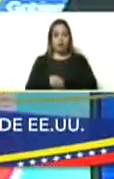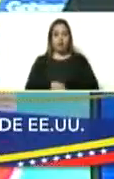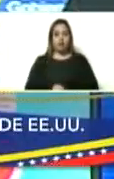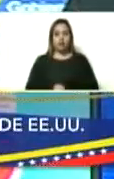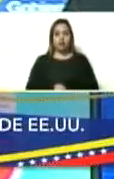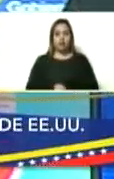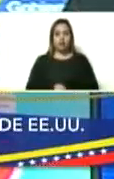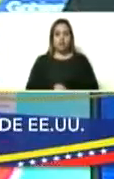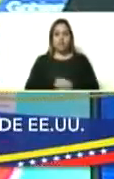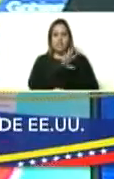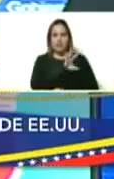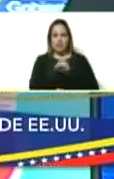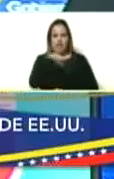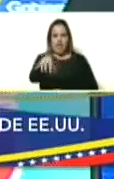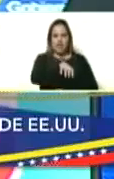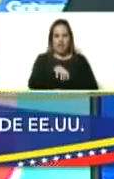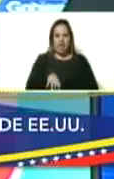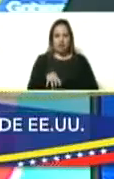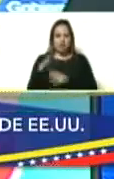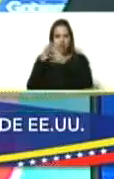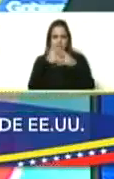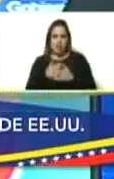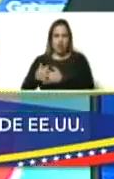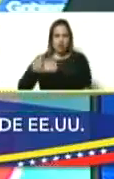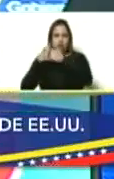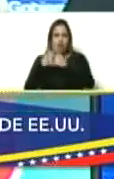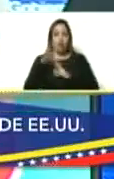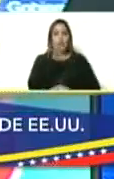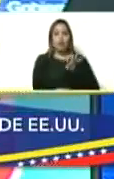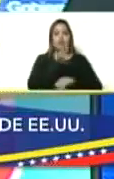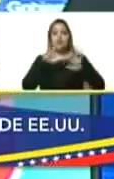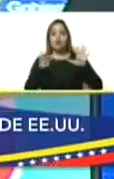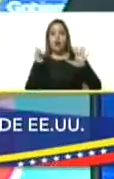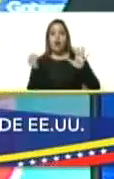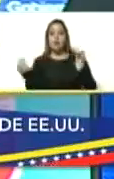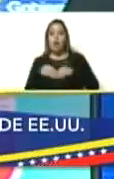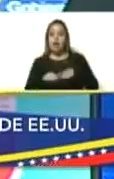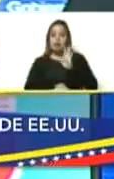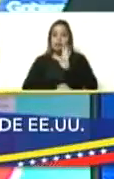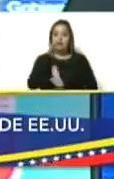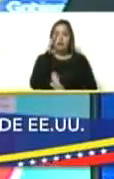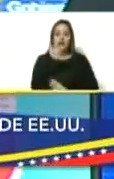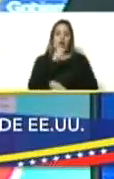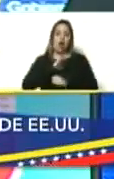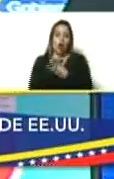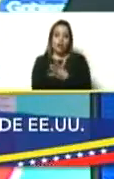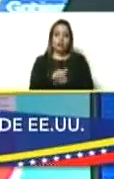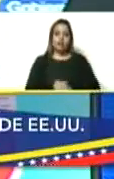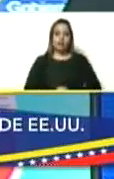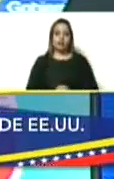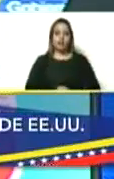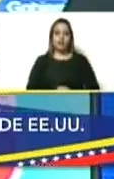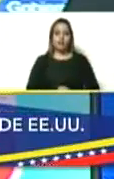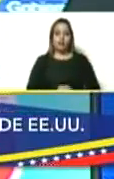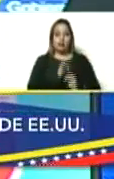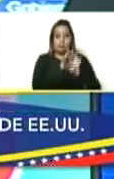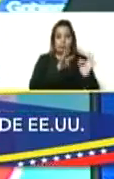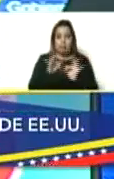los 50 estados de la Unión de Estados Unidos. 48 tienen crecimiento exponencial de los casos de